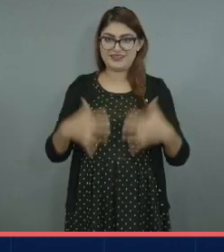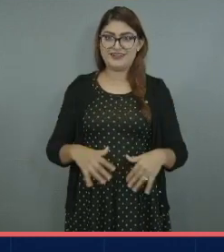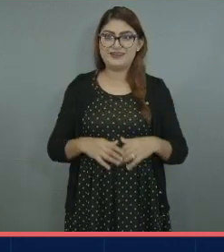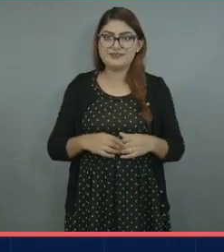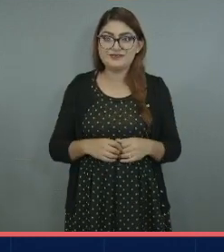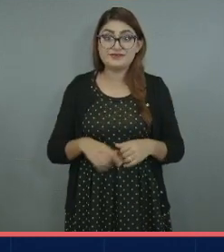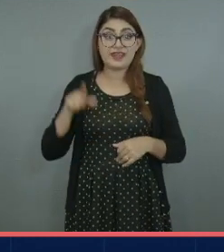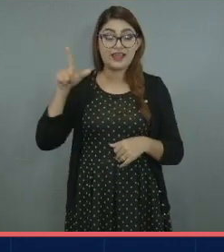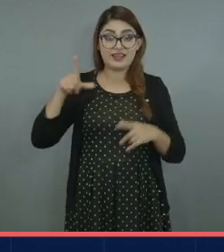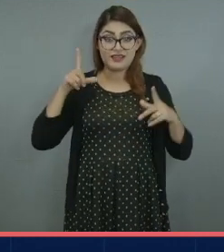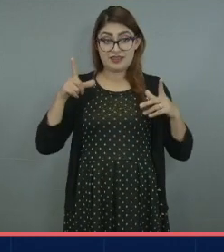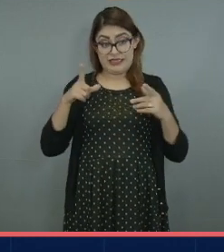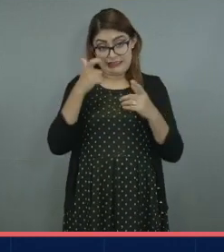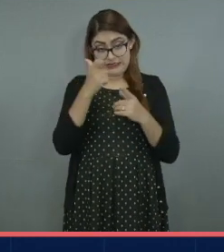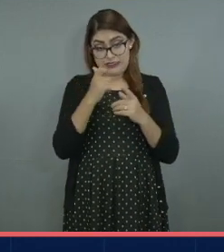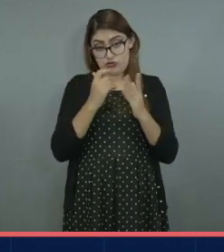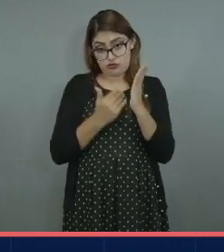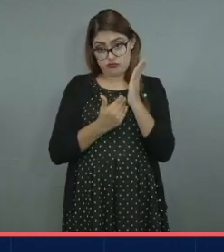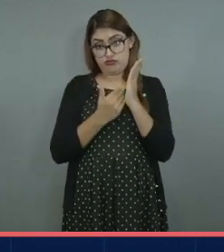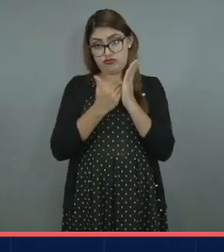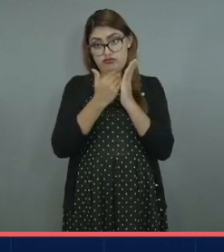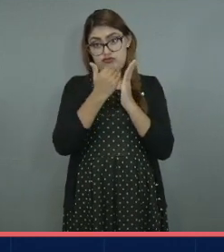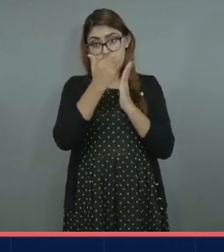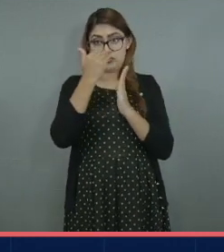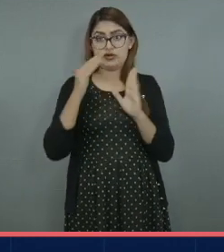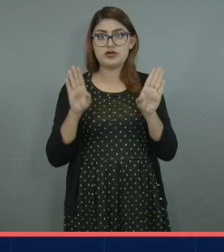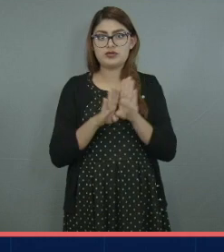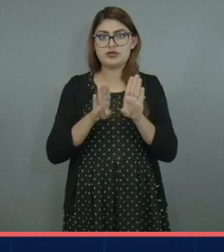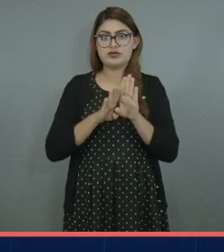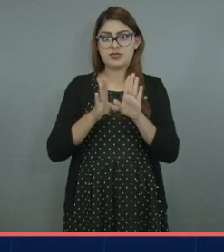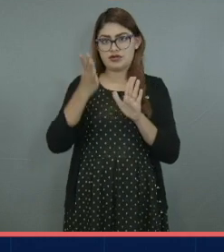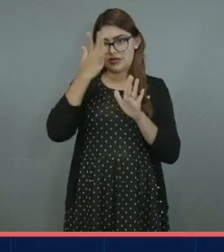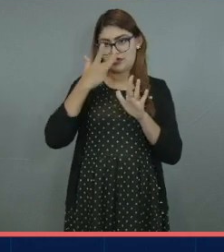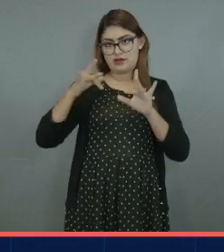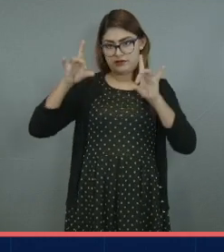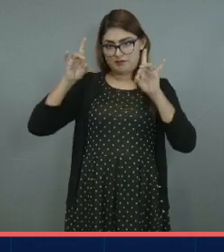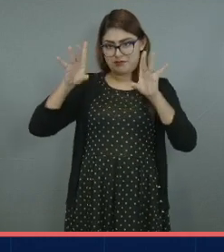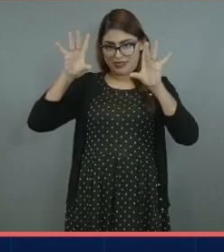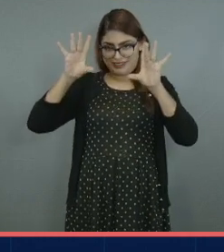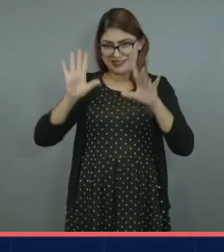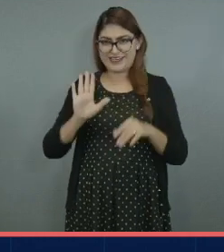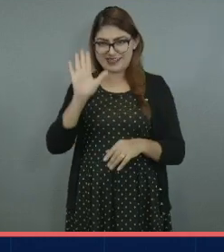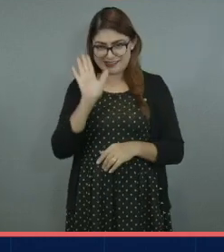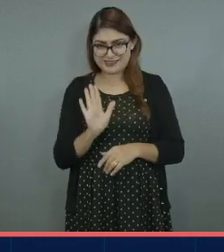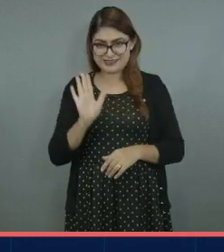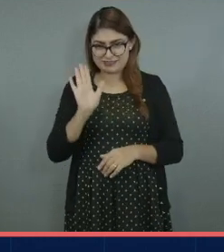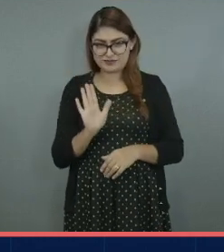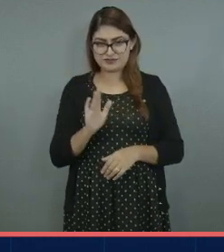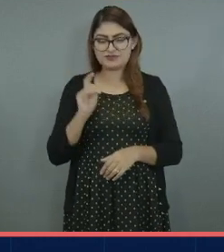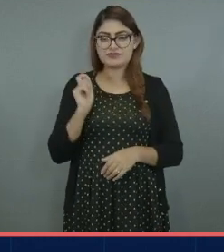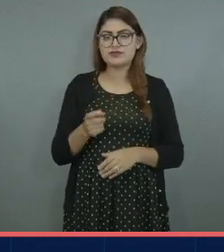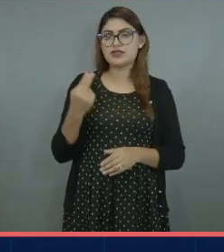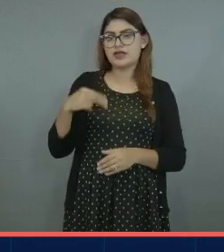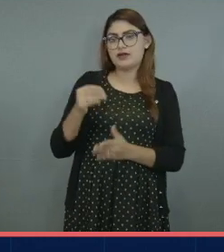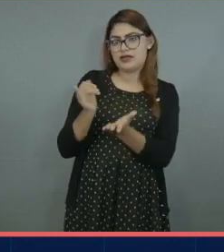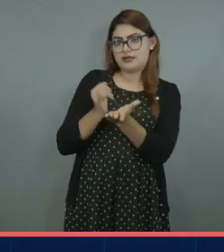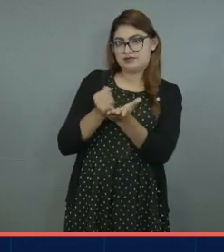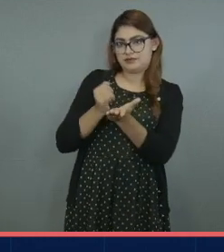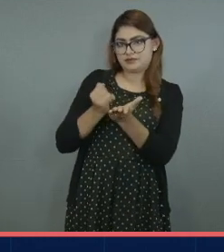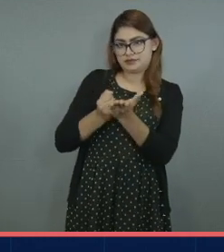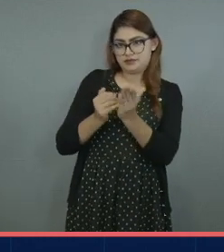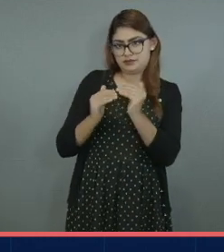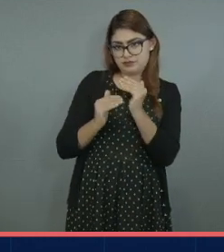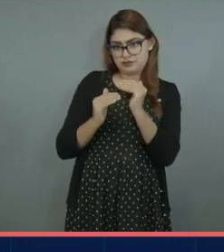El dinero se multiplica gracias a un acto de magia, si me permiten la expresión, llamado interés compuesto. Es